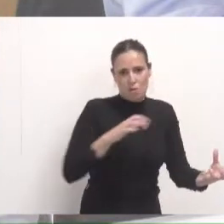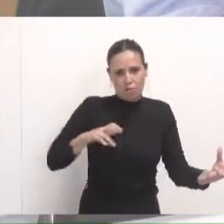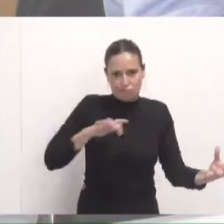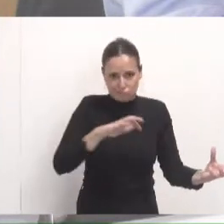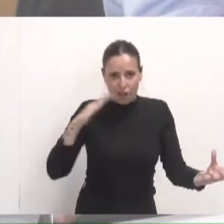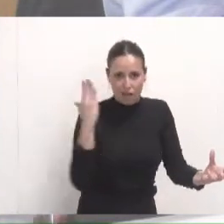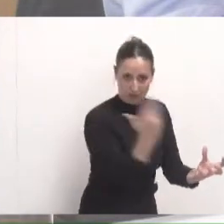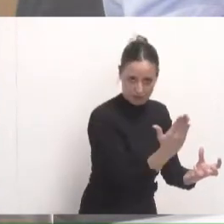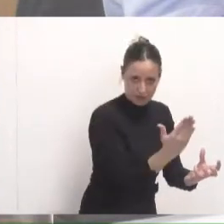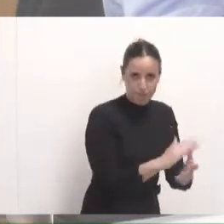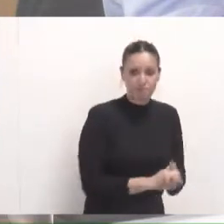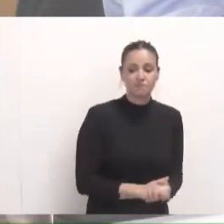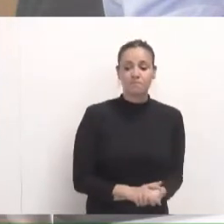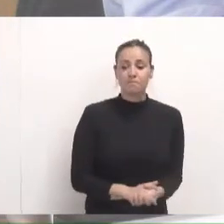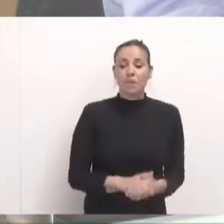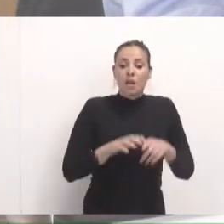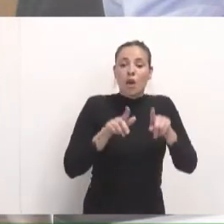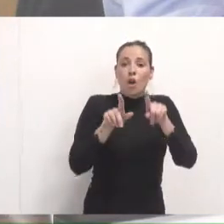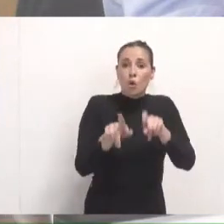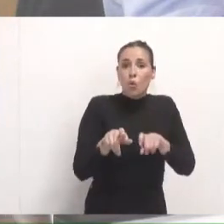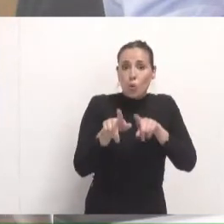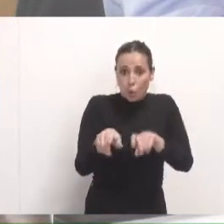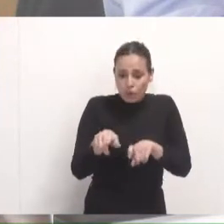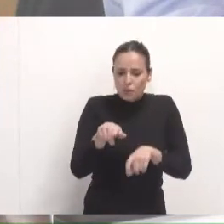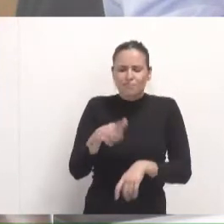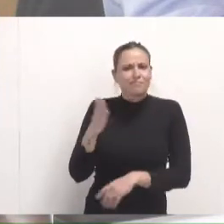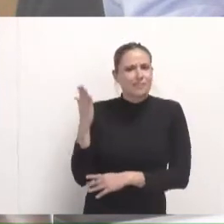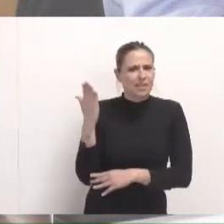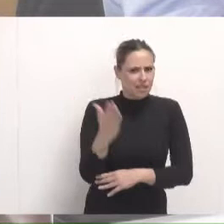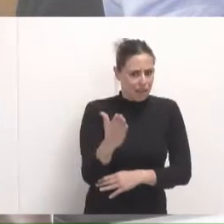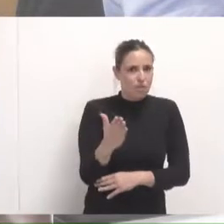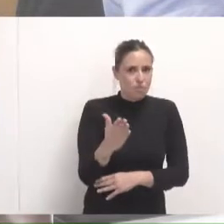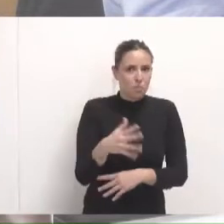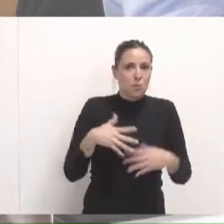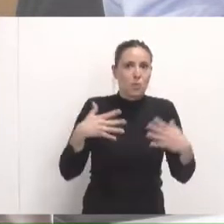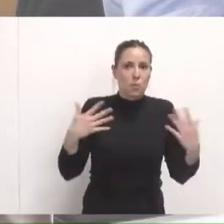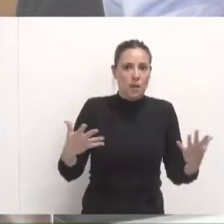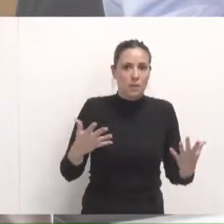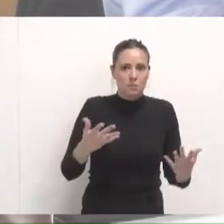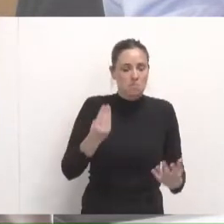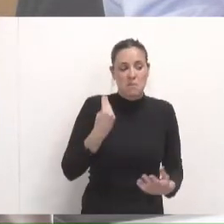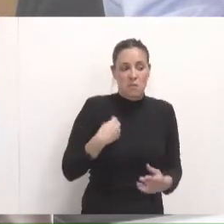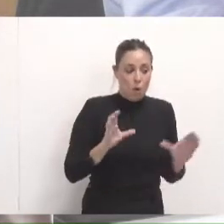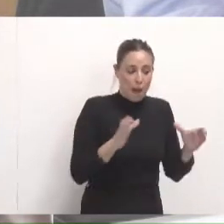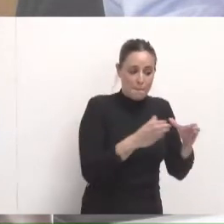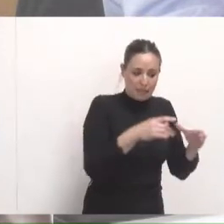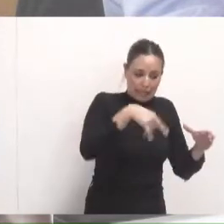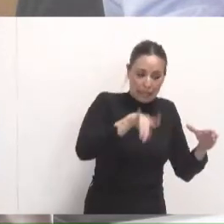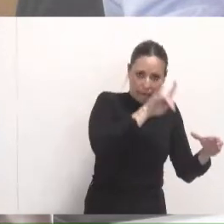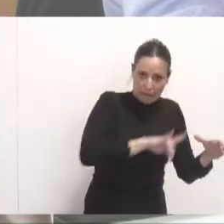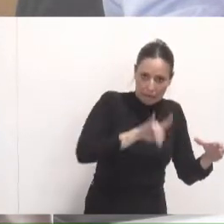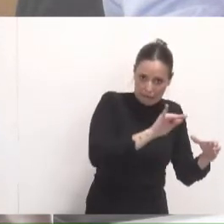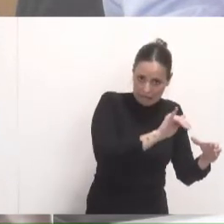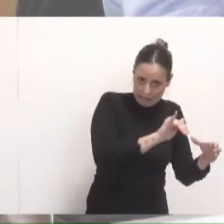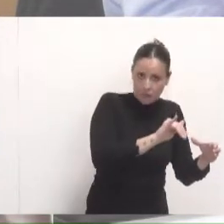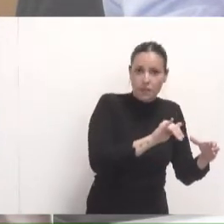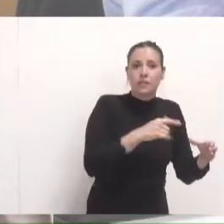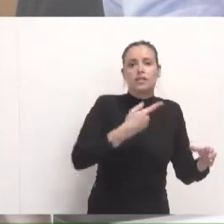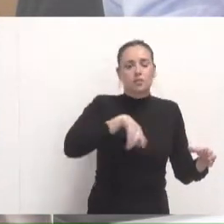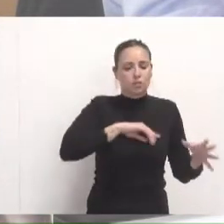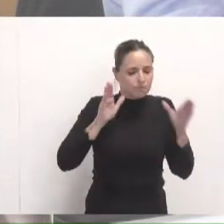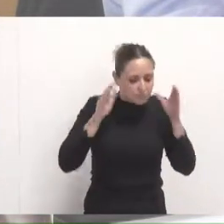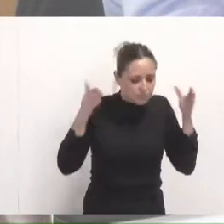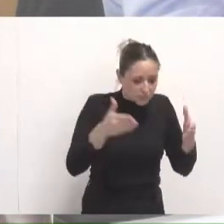en cultivo. En este caso podemos diferenciar los daños en cultivo de todas las especies que están citadas en Canarias, pues vamos a centrarnos en dos, las